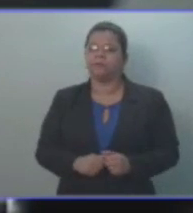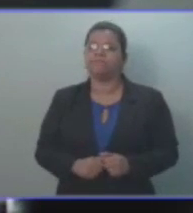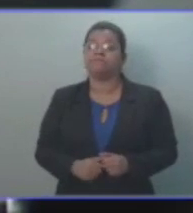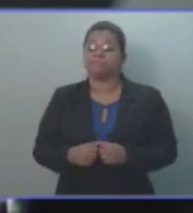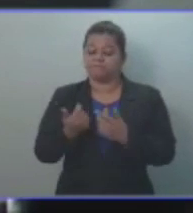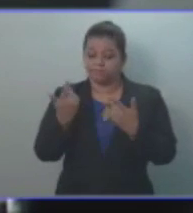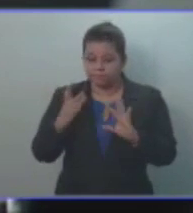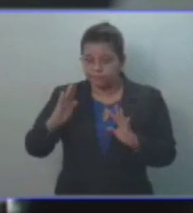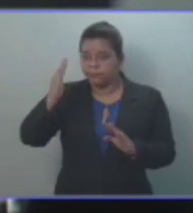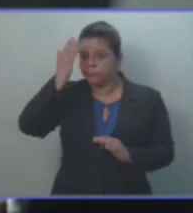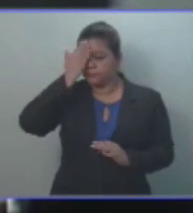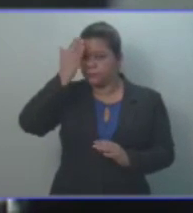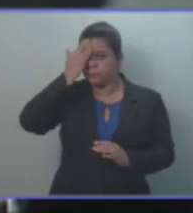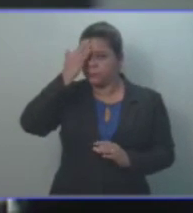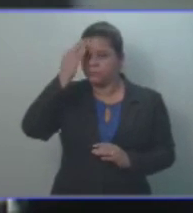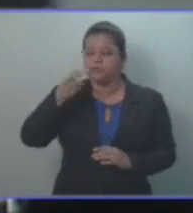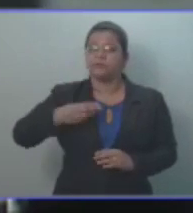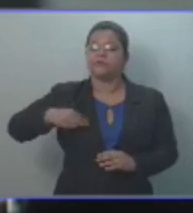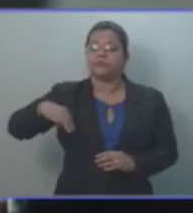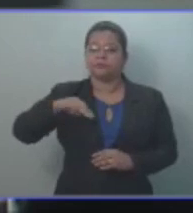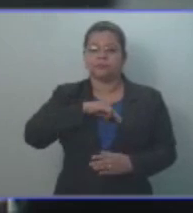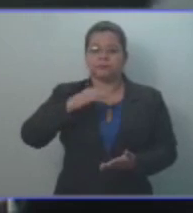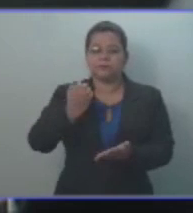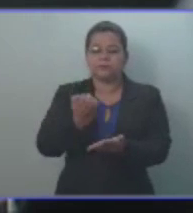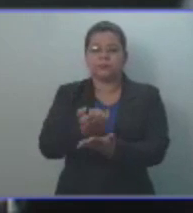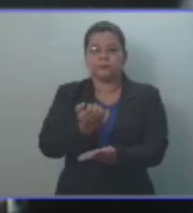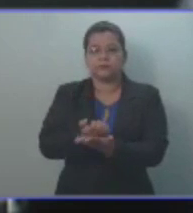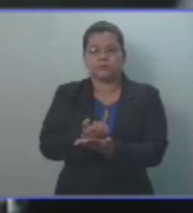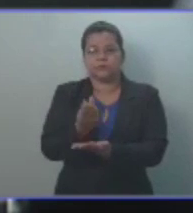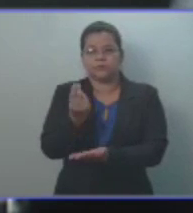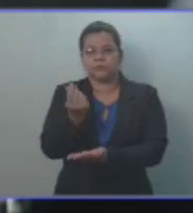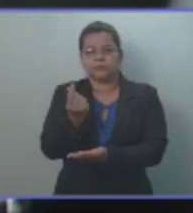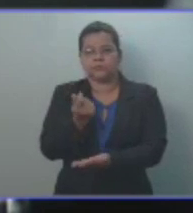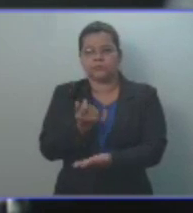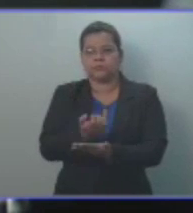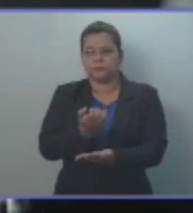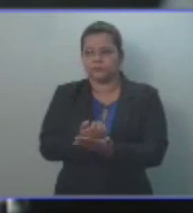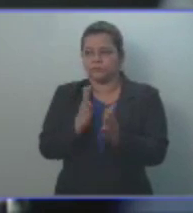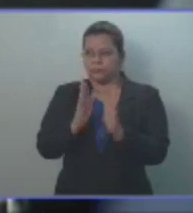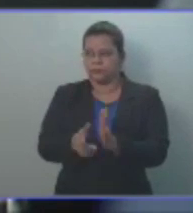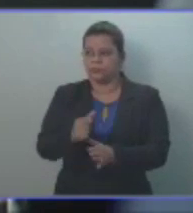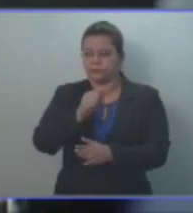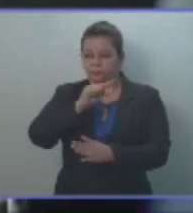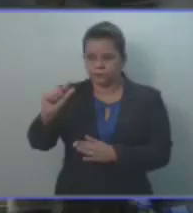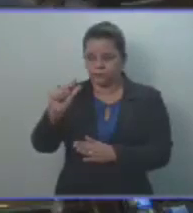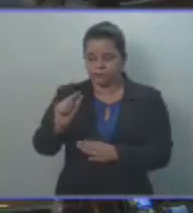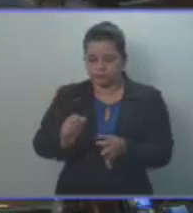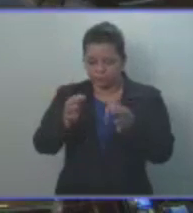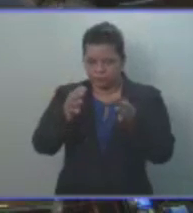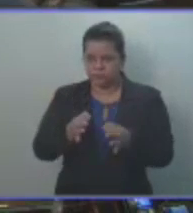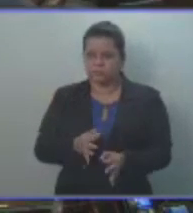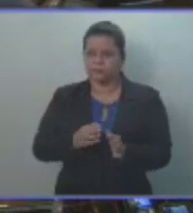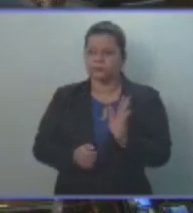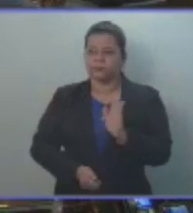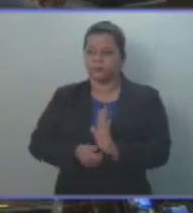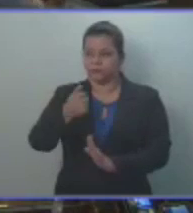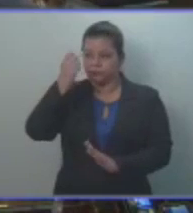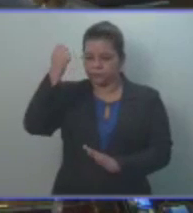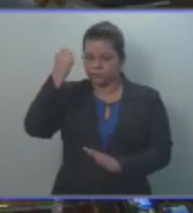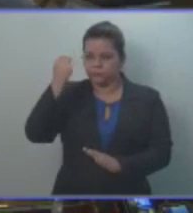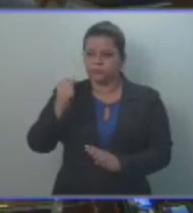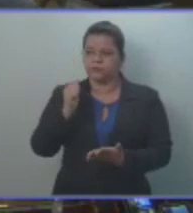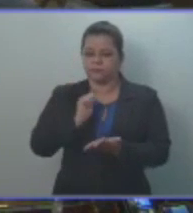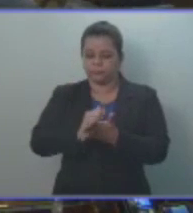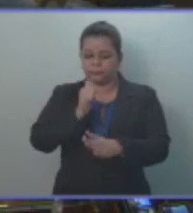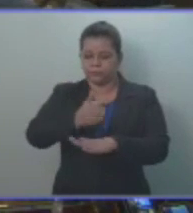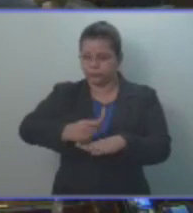convirtiendo al Ministerio de Economía en el ente rector de esta ley tan importante para crear trabajo